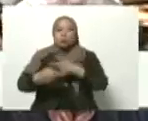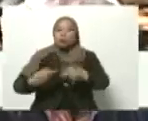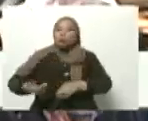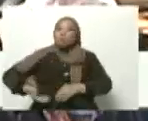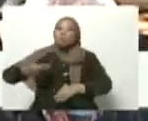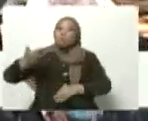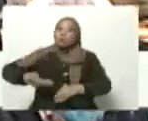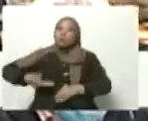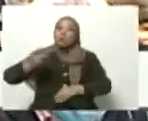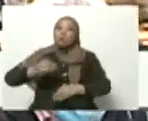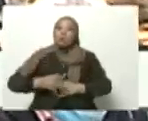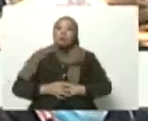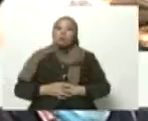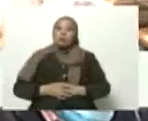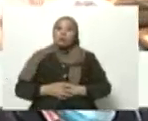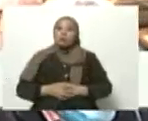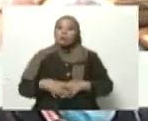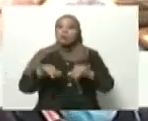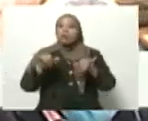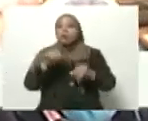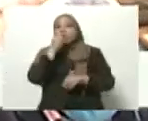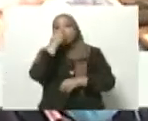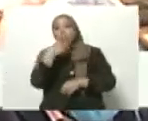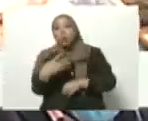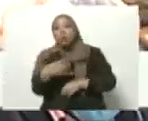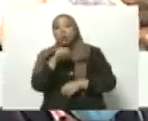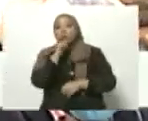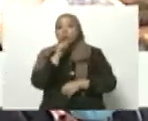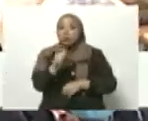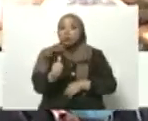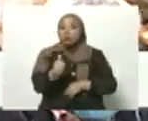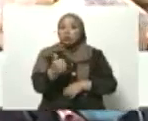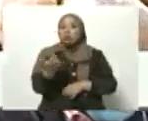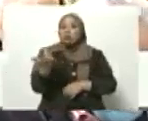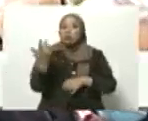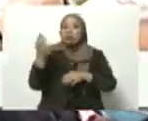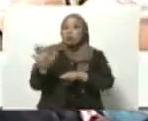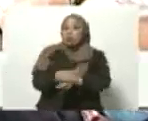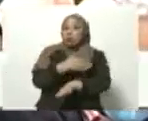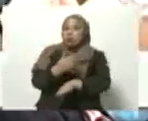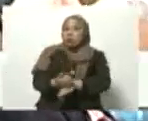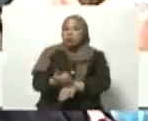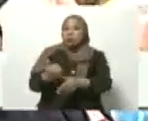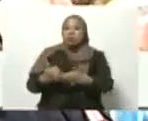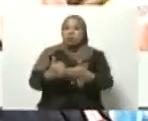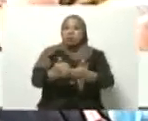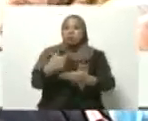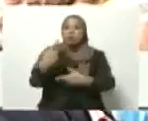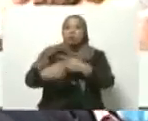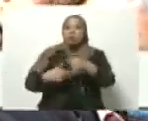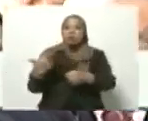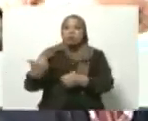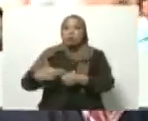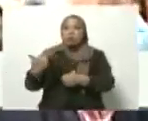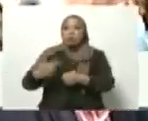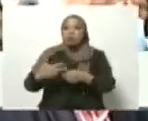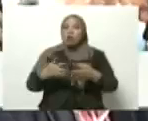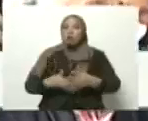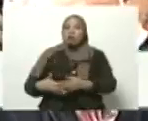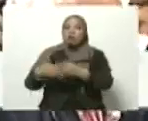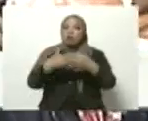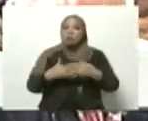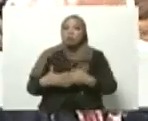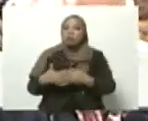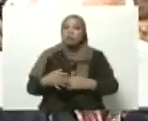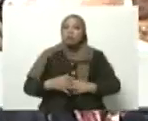importante. Es bueno y es malo que nos vean como el principal proveedor confiable de petróleo de Estados Unidos. Y